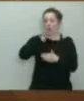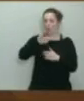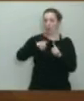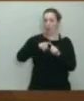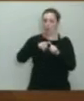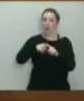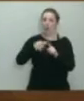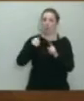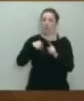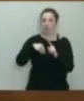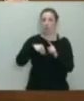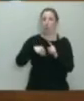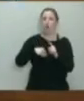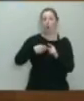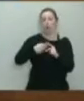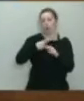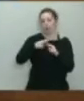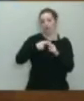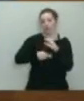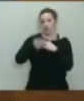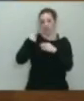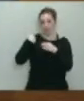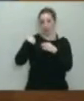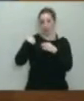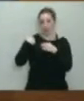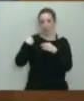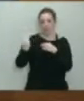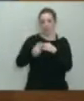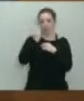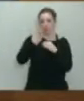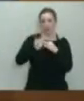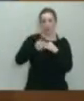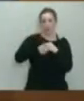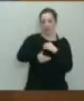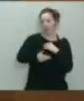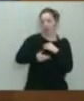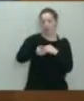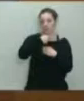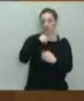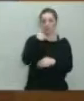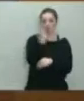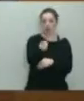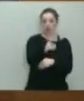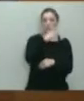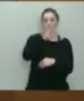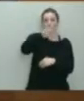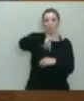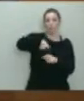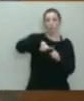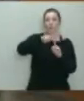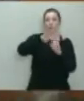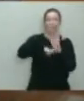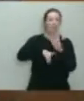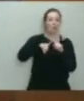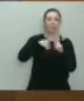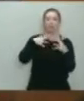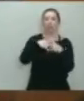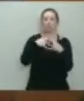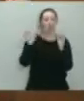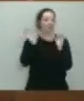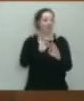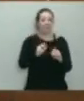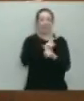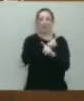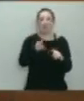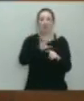con esa política del pasado, pero no la íbamos a apoyar cara al futuro. Ustedes no han tomado ninguna medida de carácter estructural, como tampoco lo ha hecho el señor